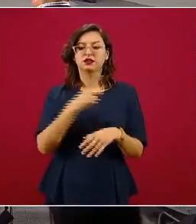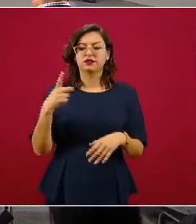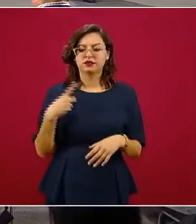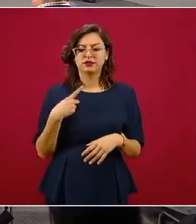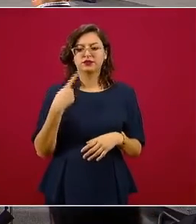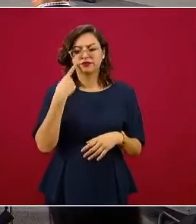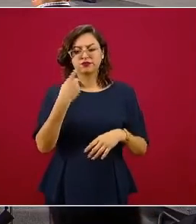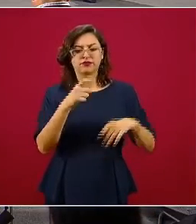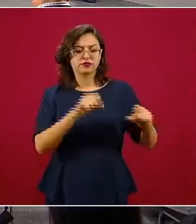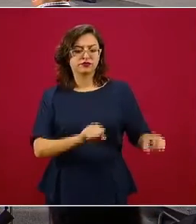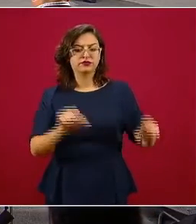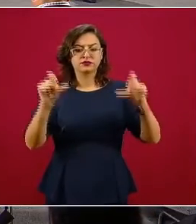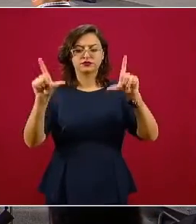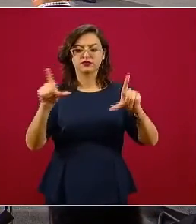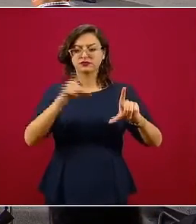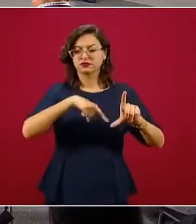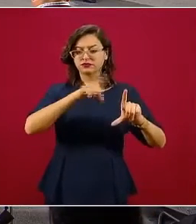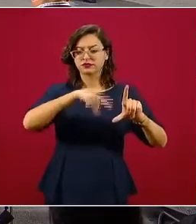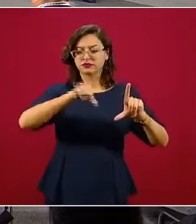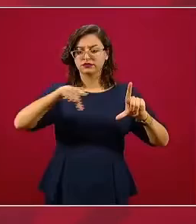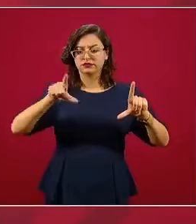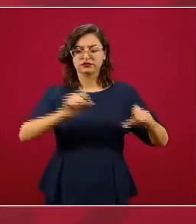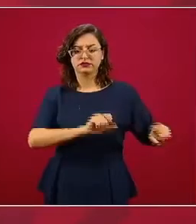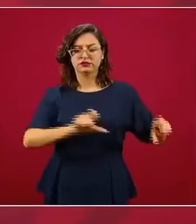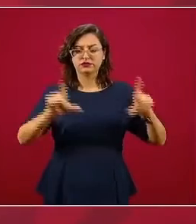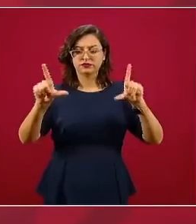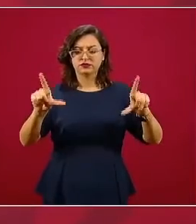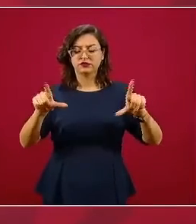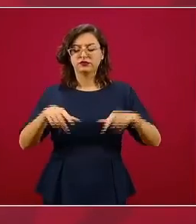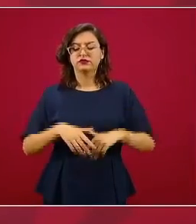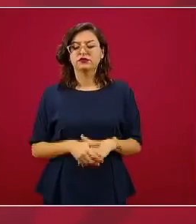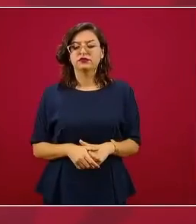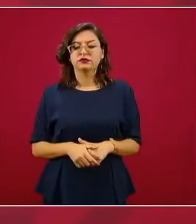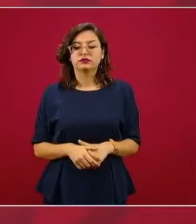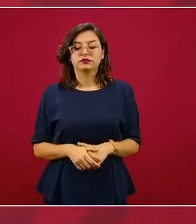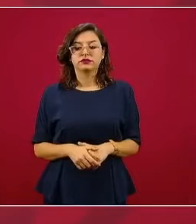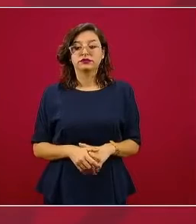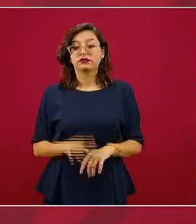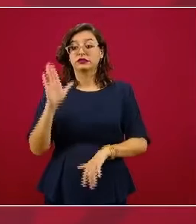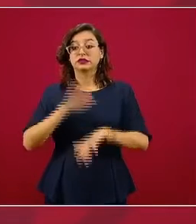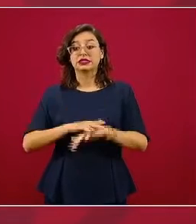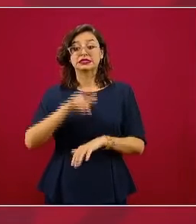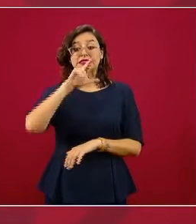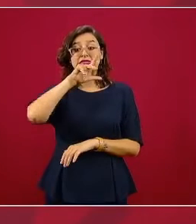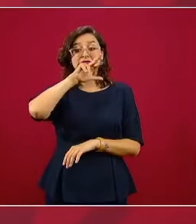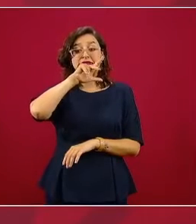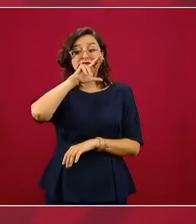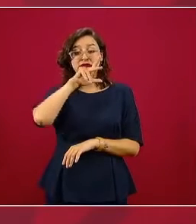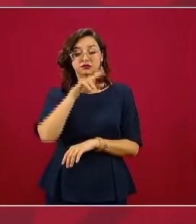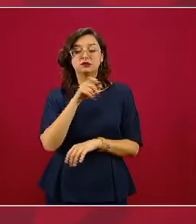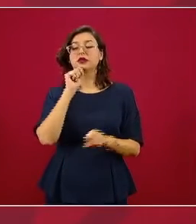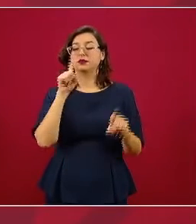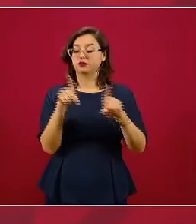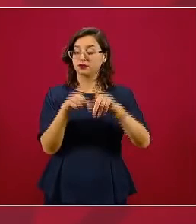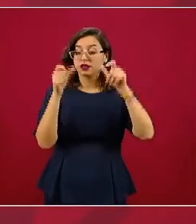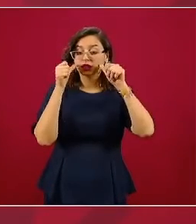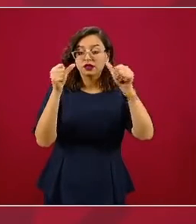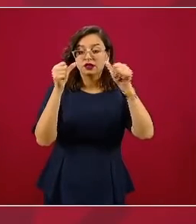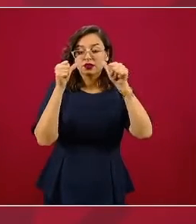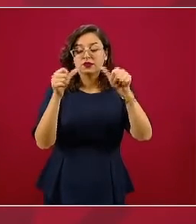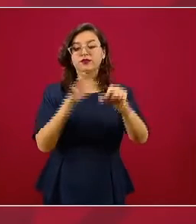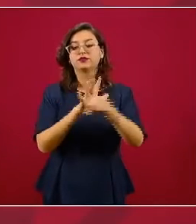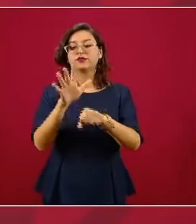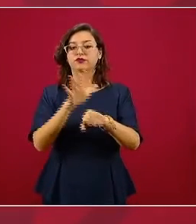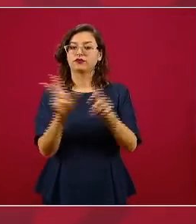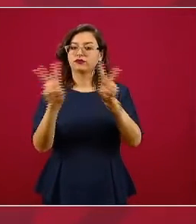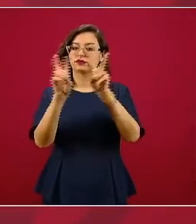pongan la gráfica. Lo que más nos preocupa y nos ocupa es la